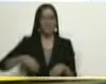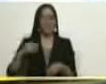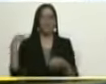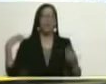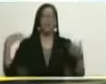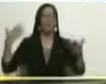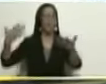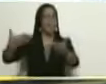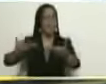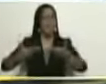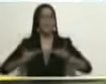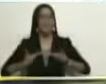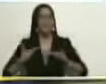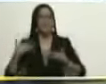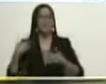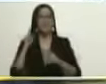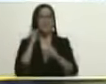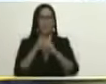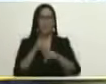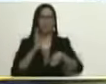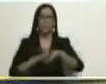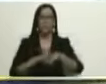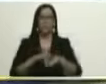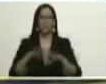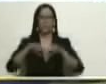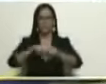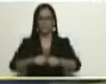del colonialismo.